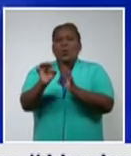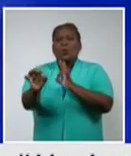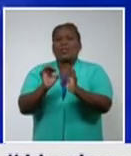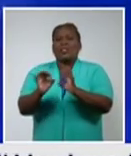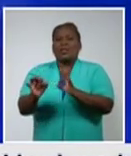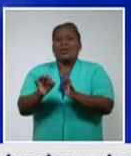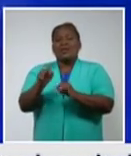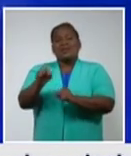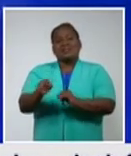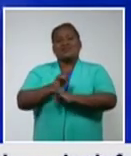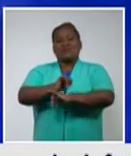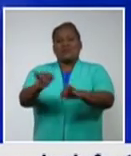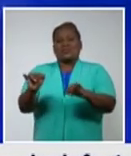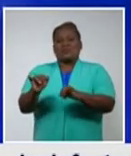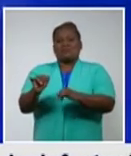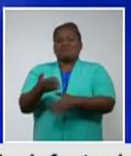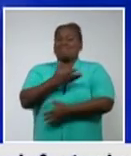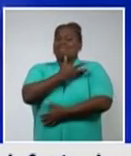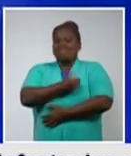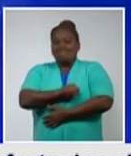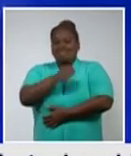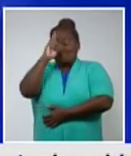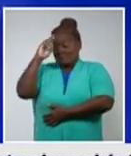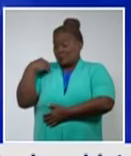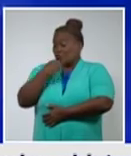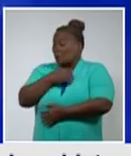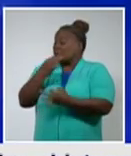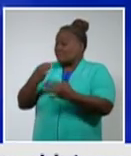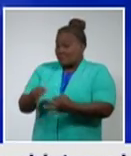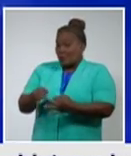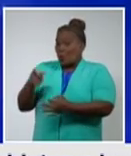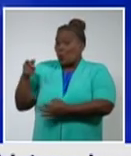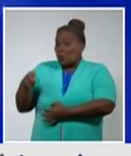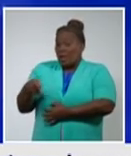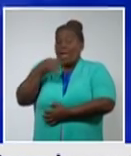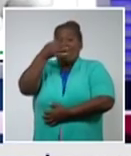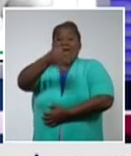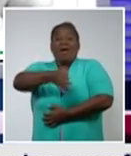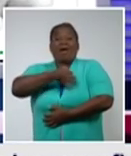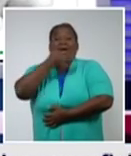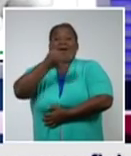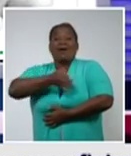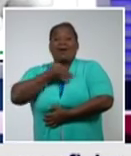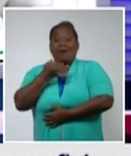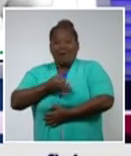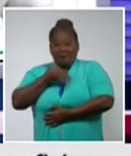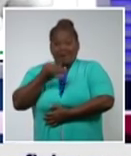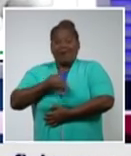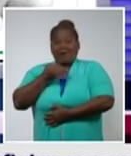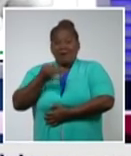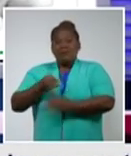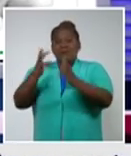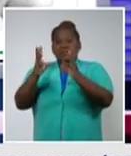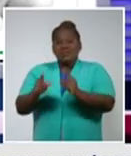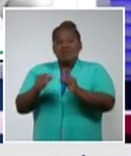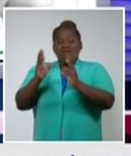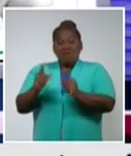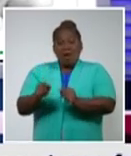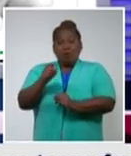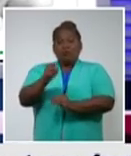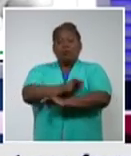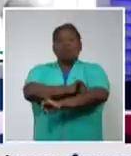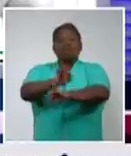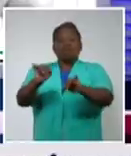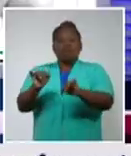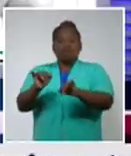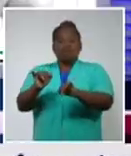información. Muy lamentable, doctor, y ese escenario que usted describe, el deseado, está con estas cifras que usted comunica hoy, está muy distante